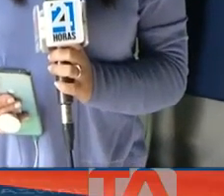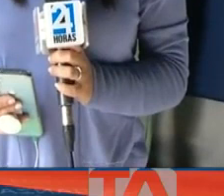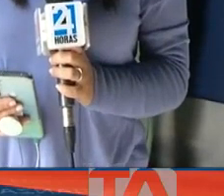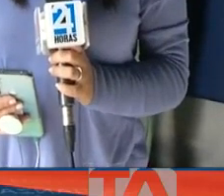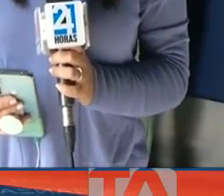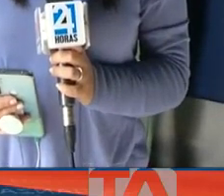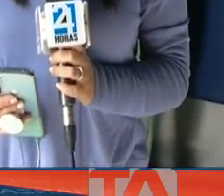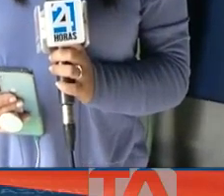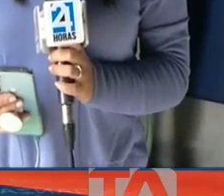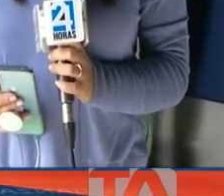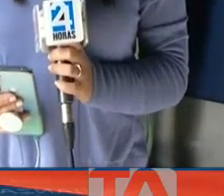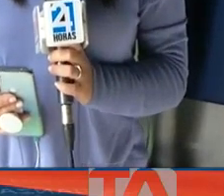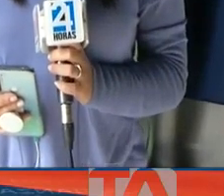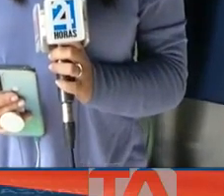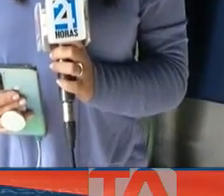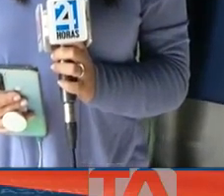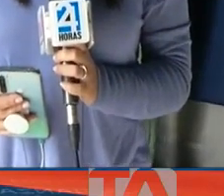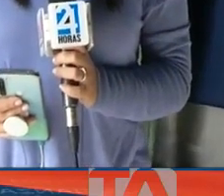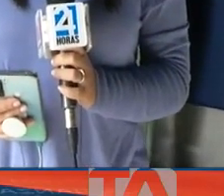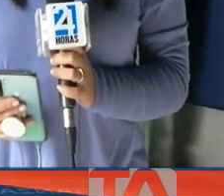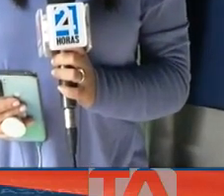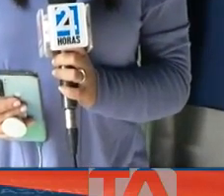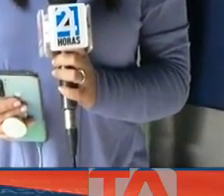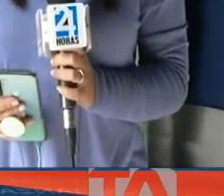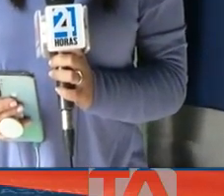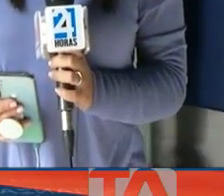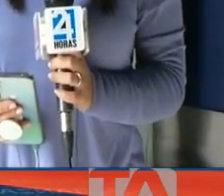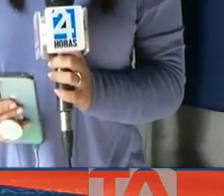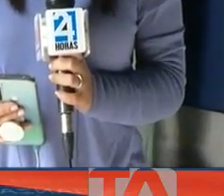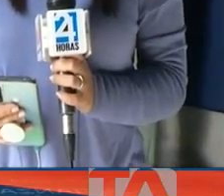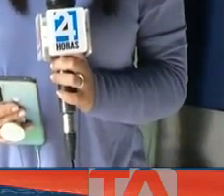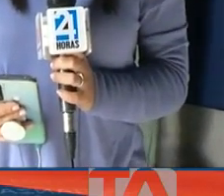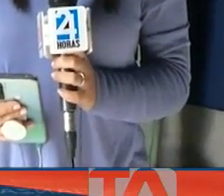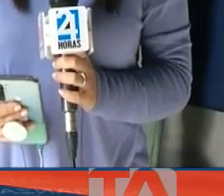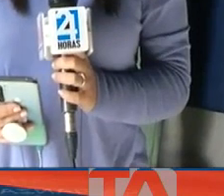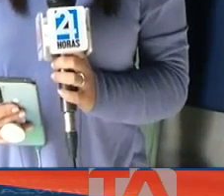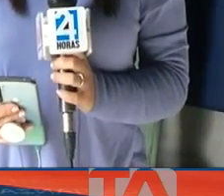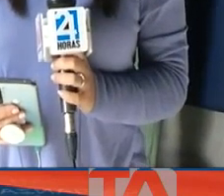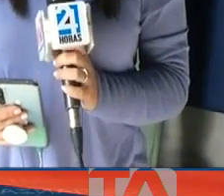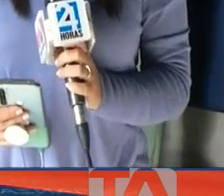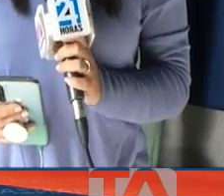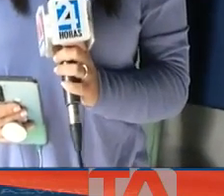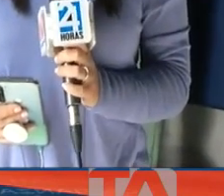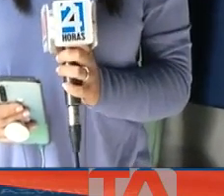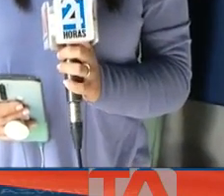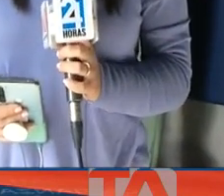Angie Torres se trasladó hasta el Centro de Matriculación Bicentenario para contarnos los detalles. Angie, adelante.